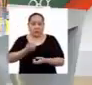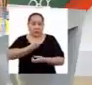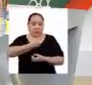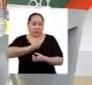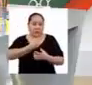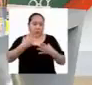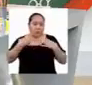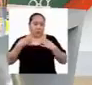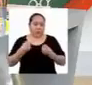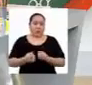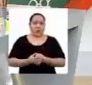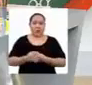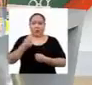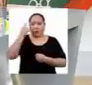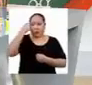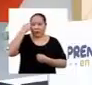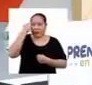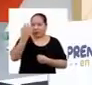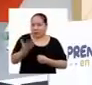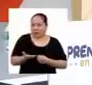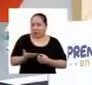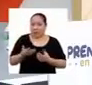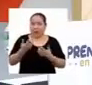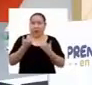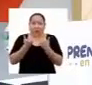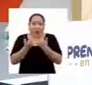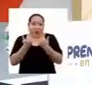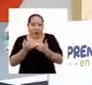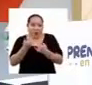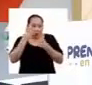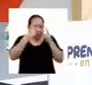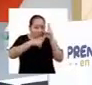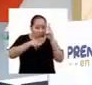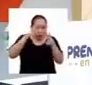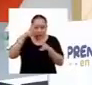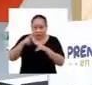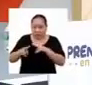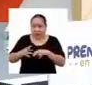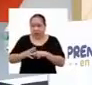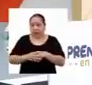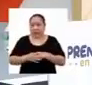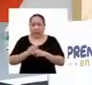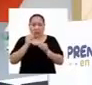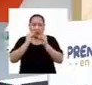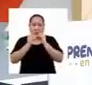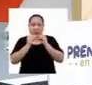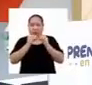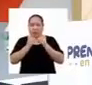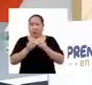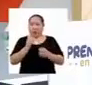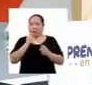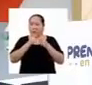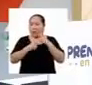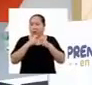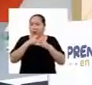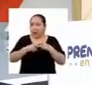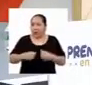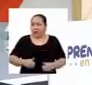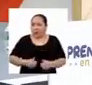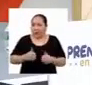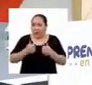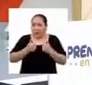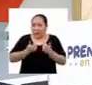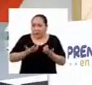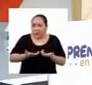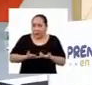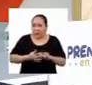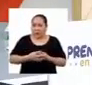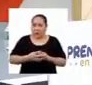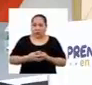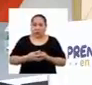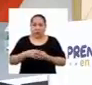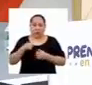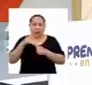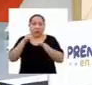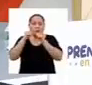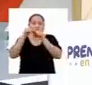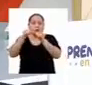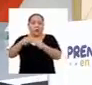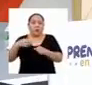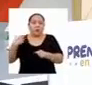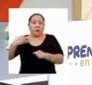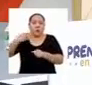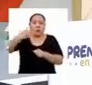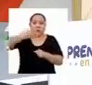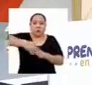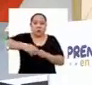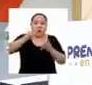salud. ¿Creen que ahora podemos identificar y resolver situaciones cotidianas siguiendo los pasos planteados hasta lograr